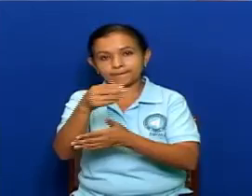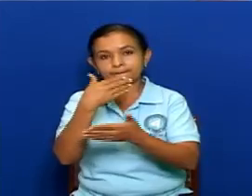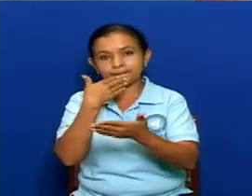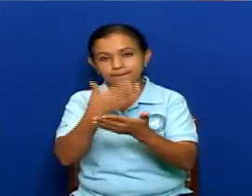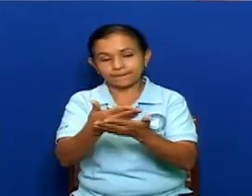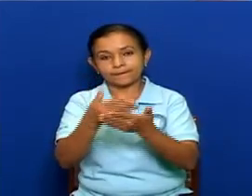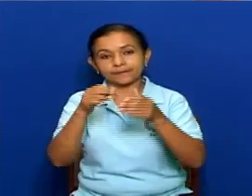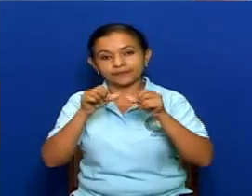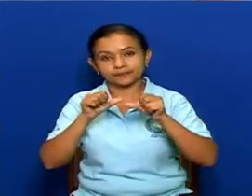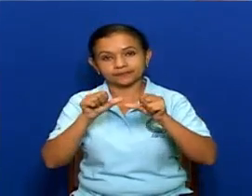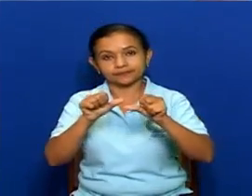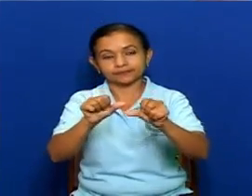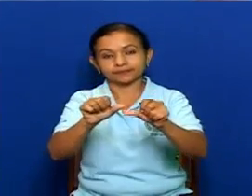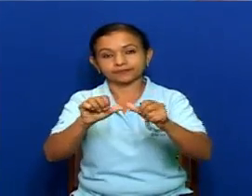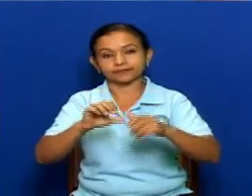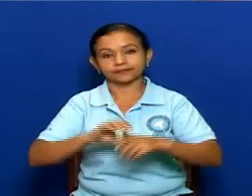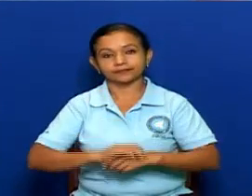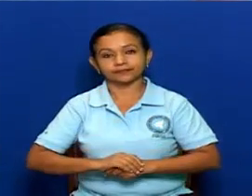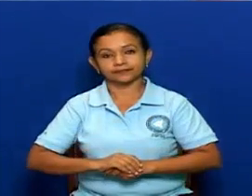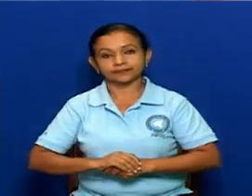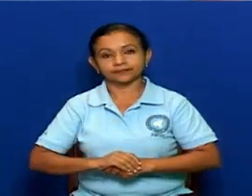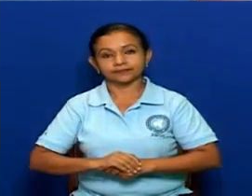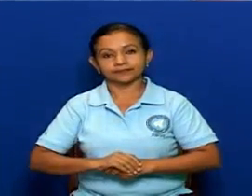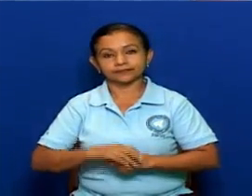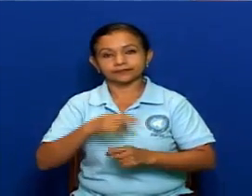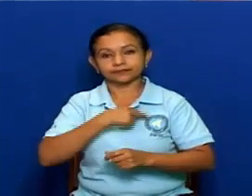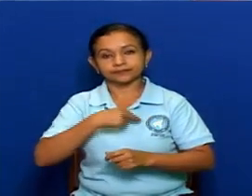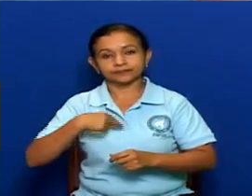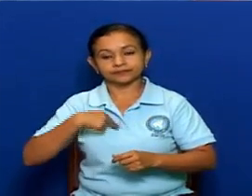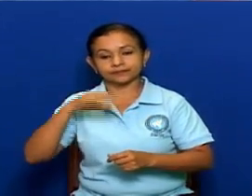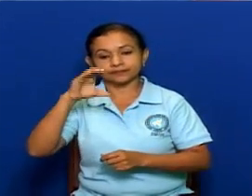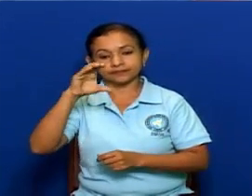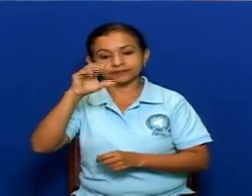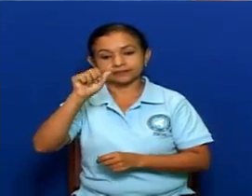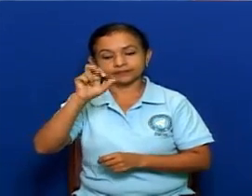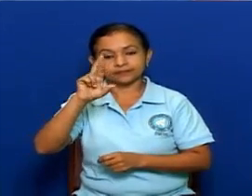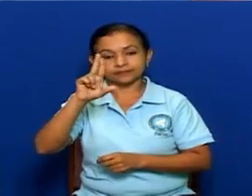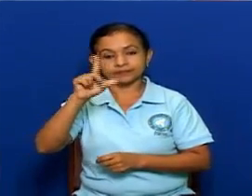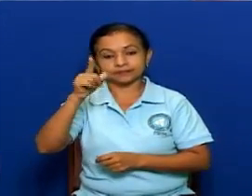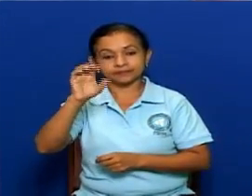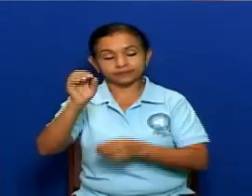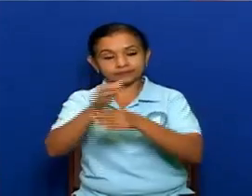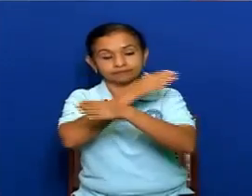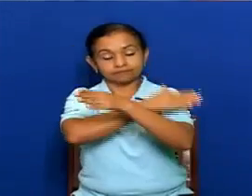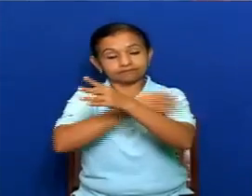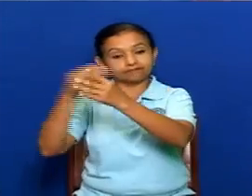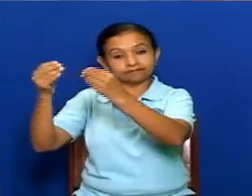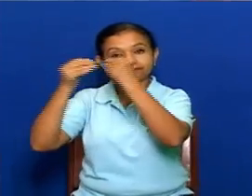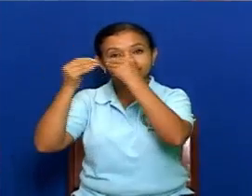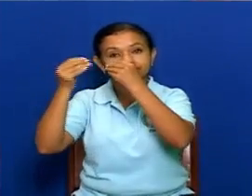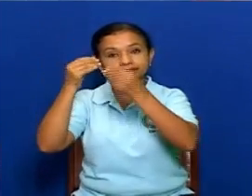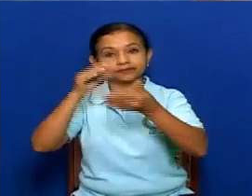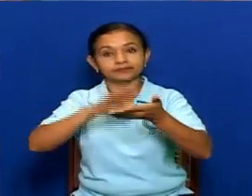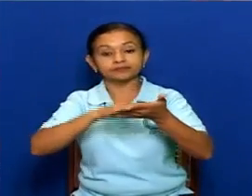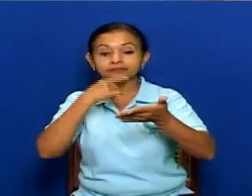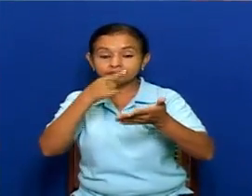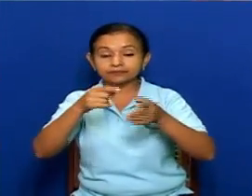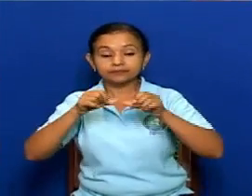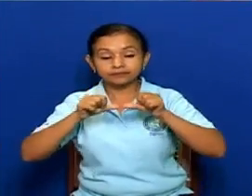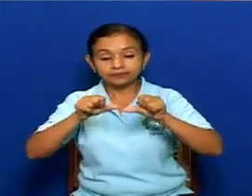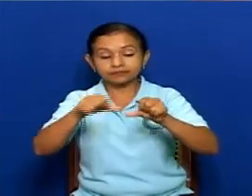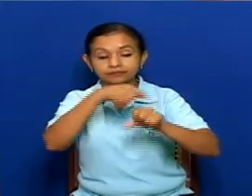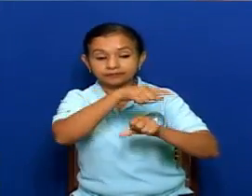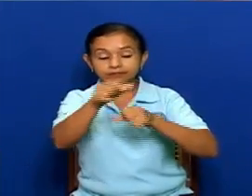línea, fue pues, que al ingeniero Núñez, que ha seguido del comandante Carlos Núñez, que es formar que nuestros